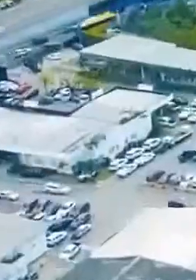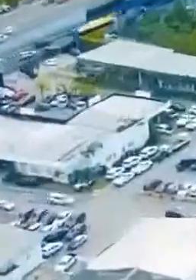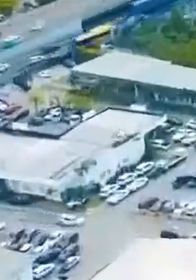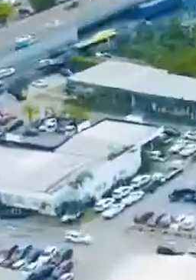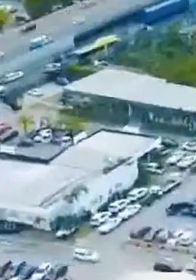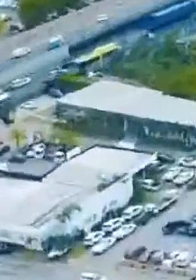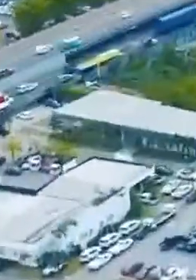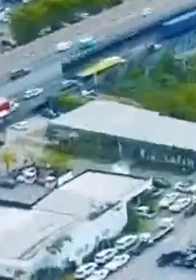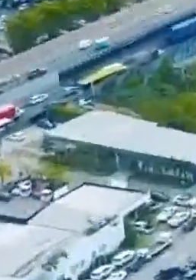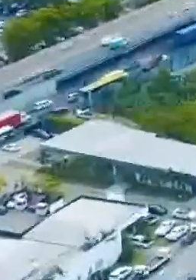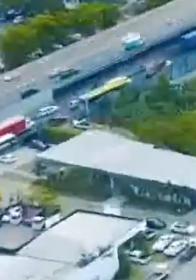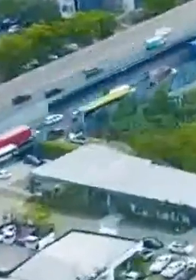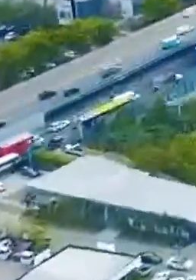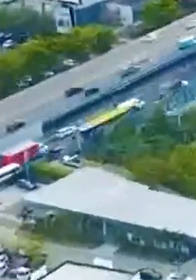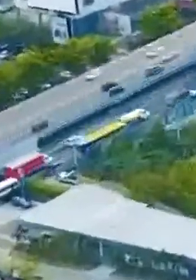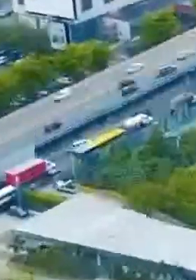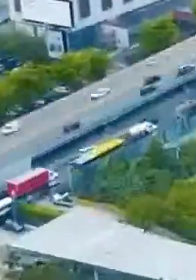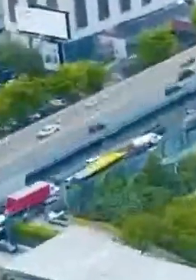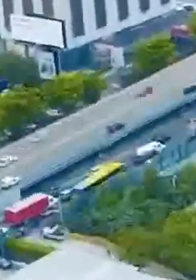y